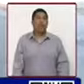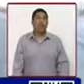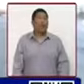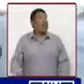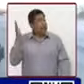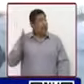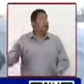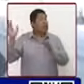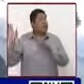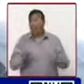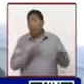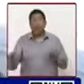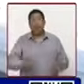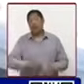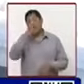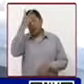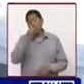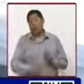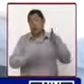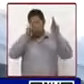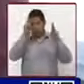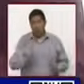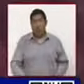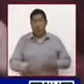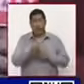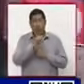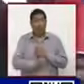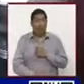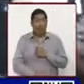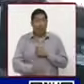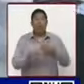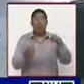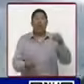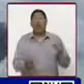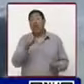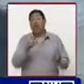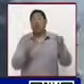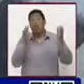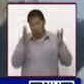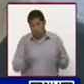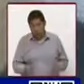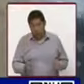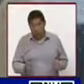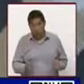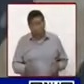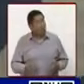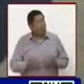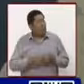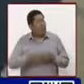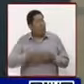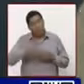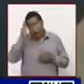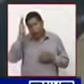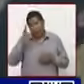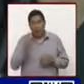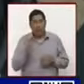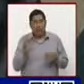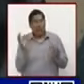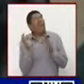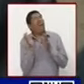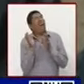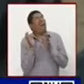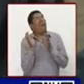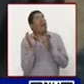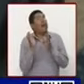En este hecho, dos personas resultaron heridas y, como pueden ver, el conductor fue el más grave, ya que quedó